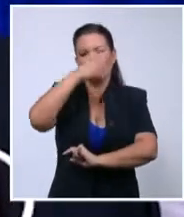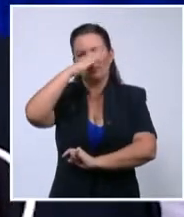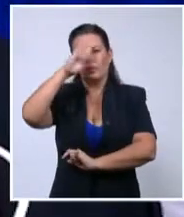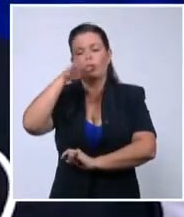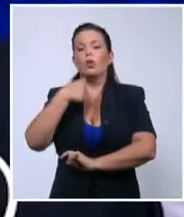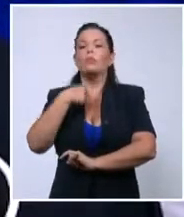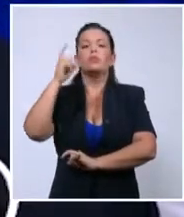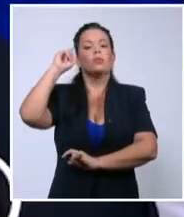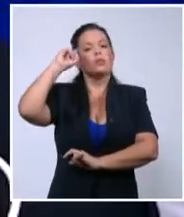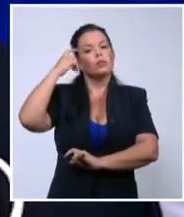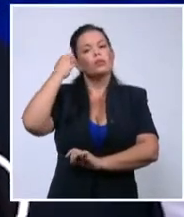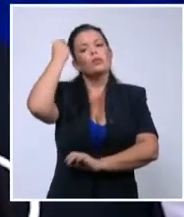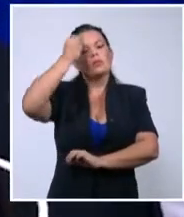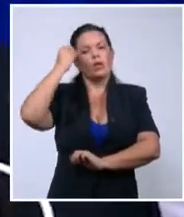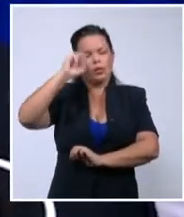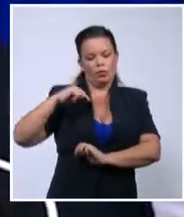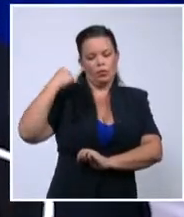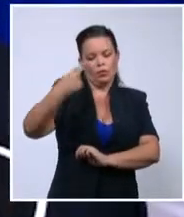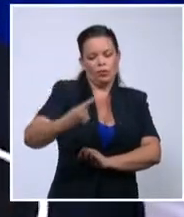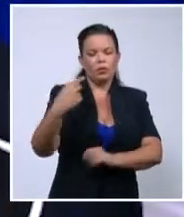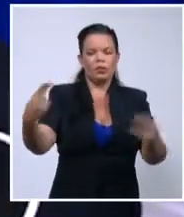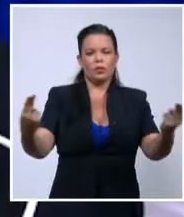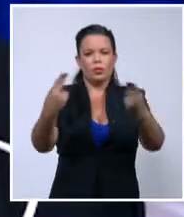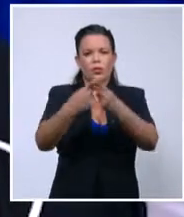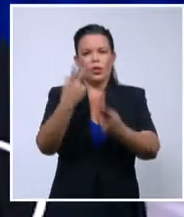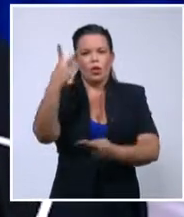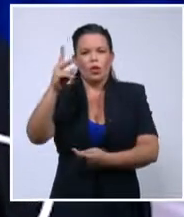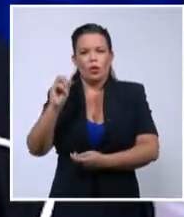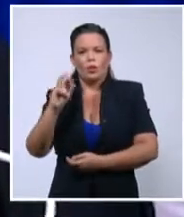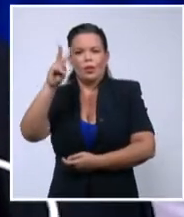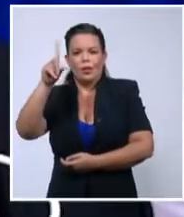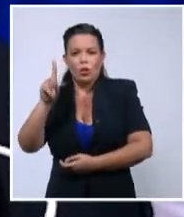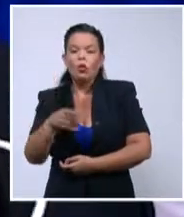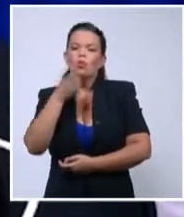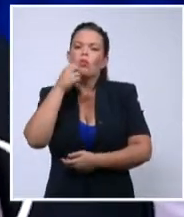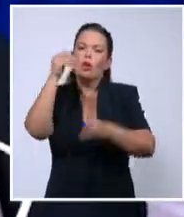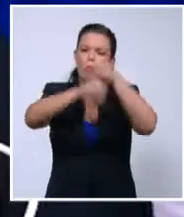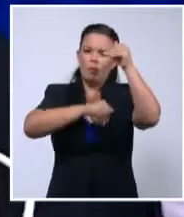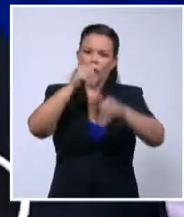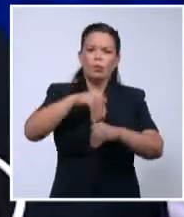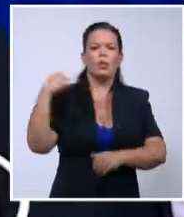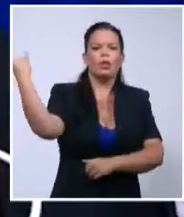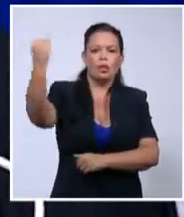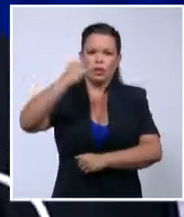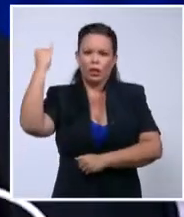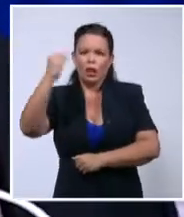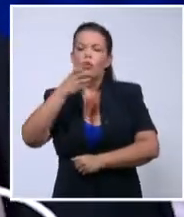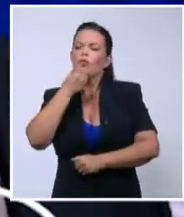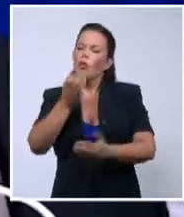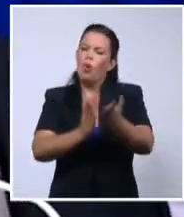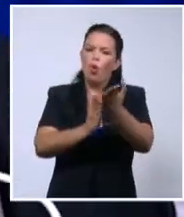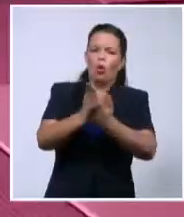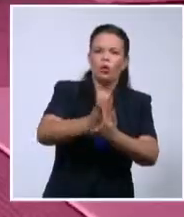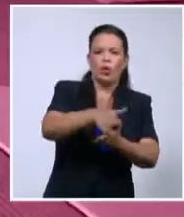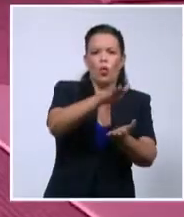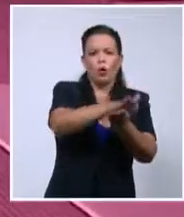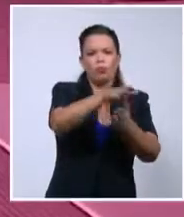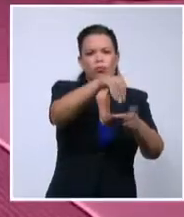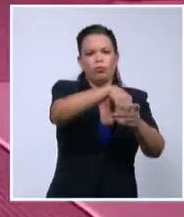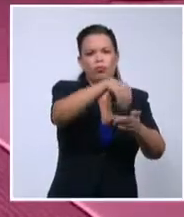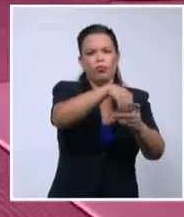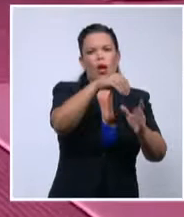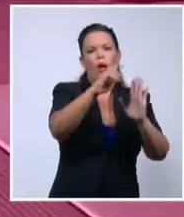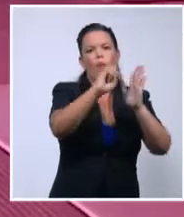2021 participar en algunos eventos ya dentro del calendario internacional para seguir acumulando puntos y